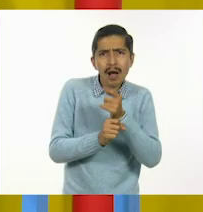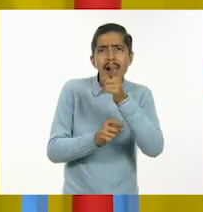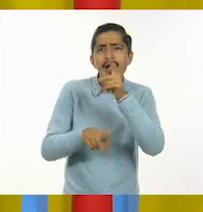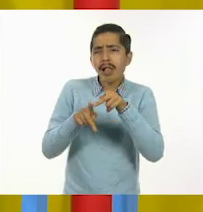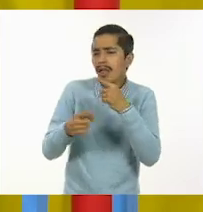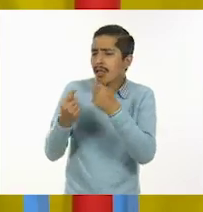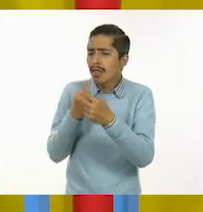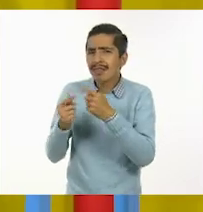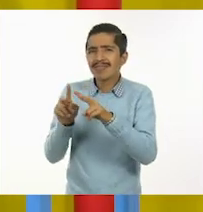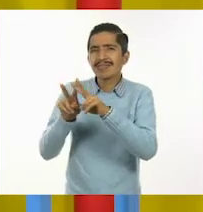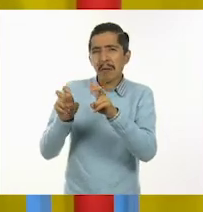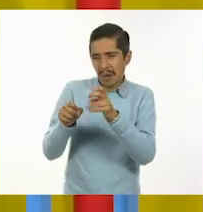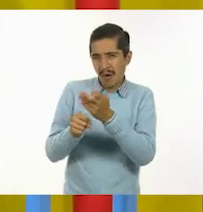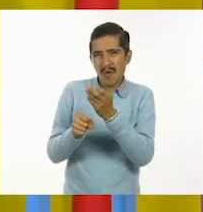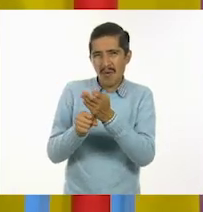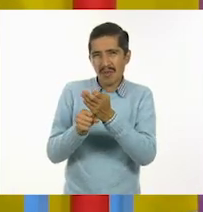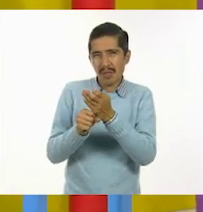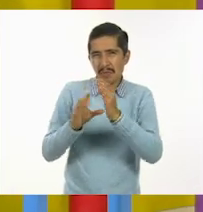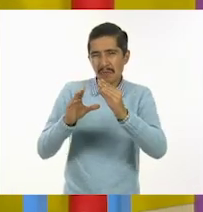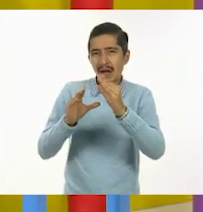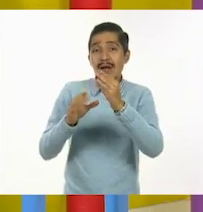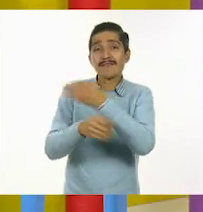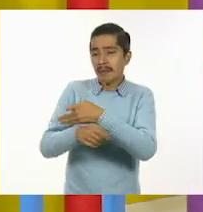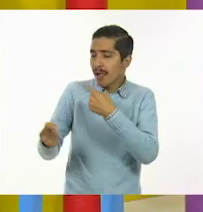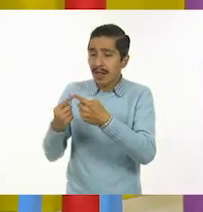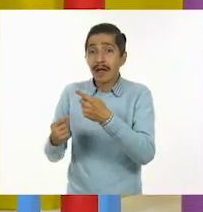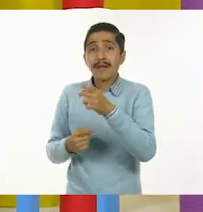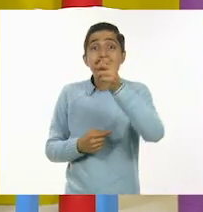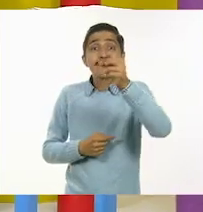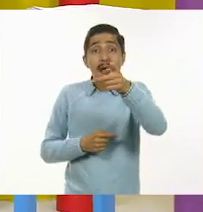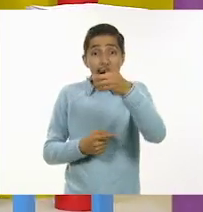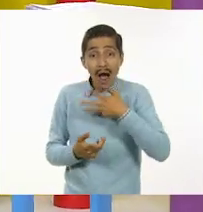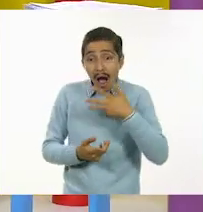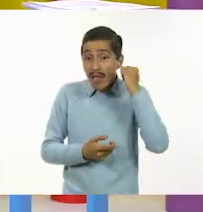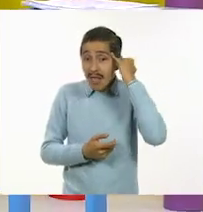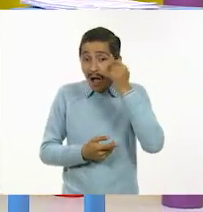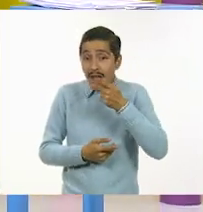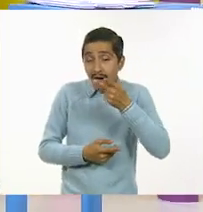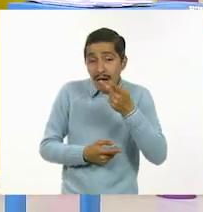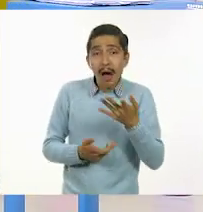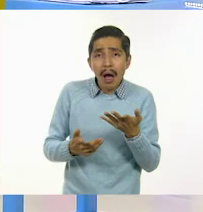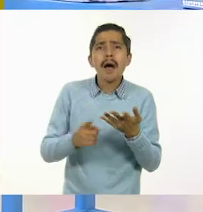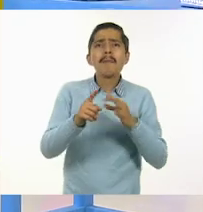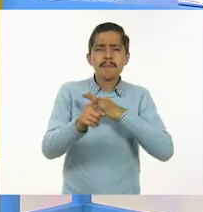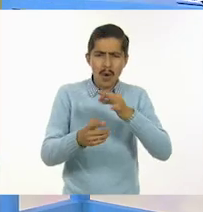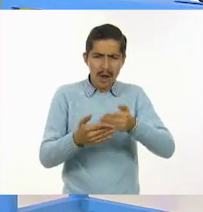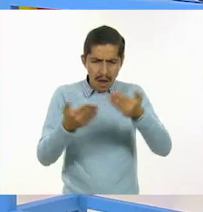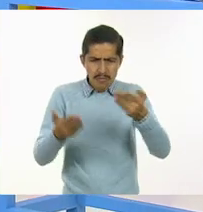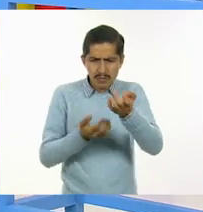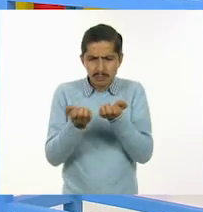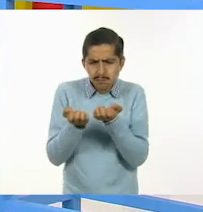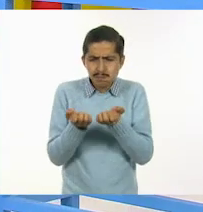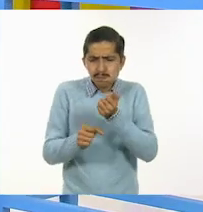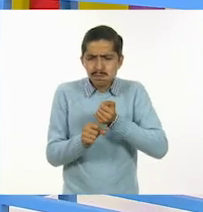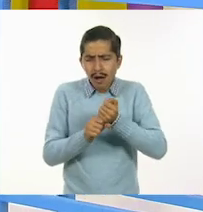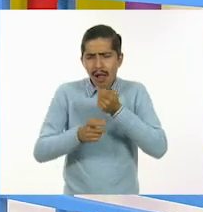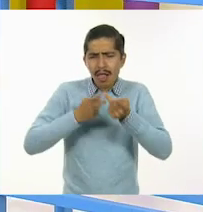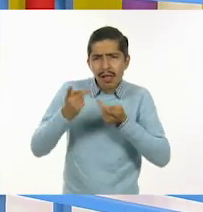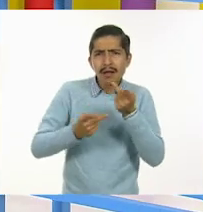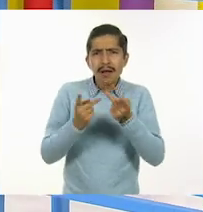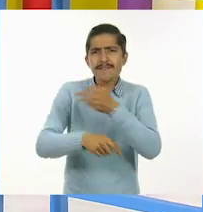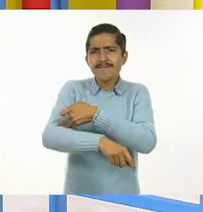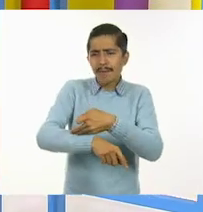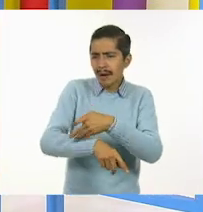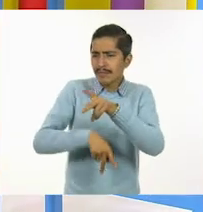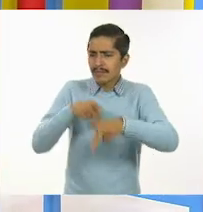comenten el tema de hoy con su familia. Si tienen la fortuna de hablar una lengua indígena, aprovechen también este momento para practicarla y platiquen con